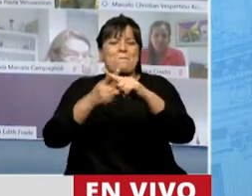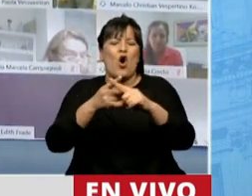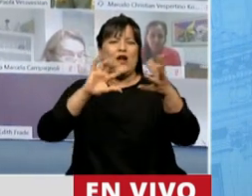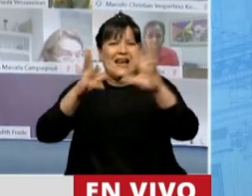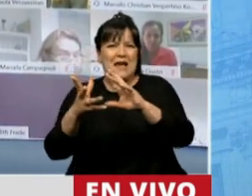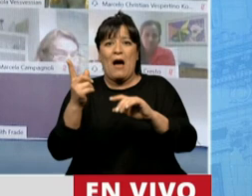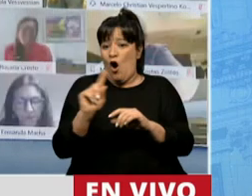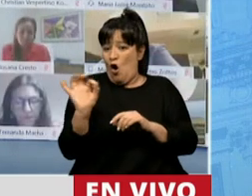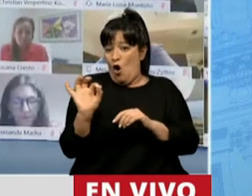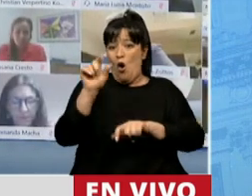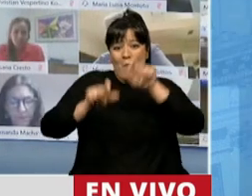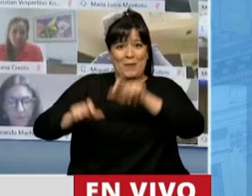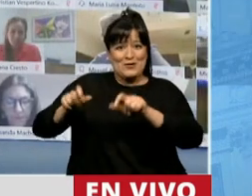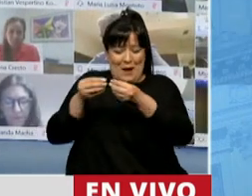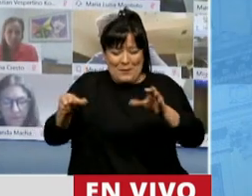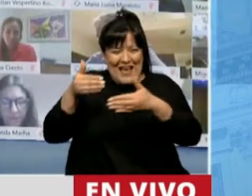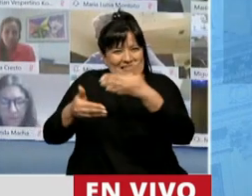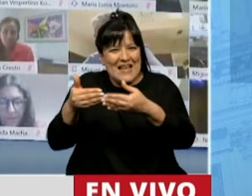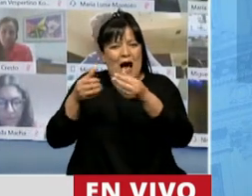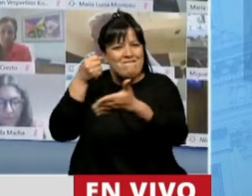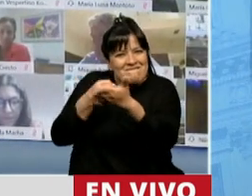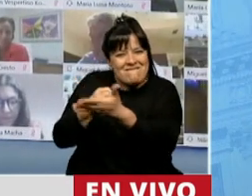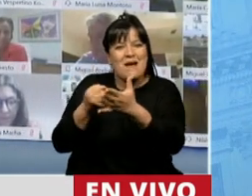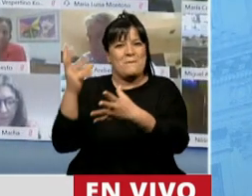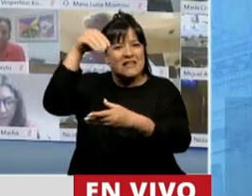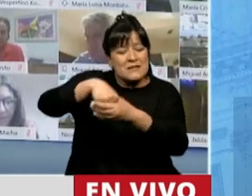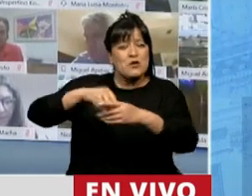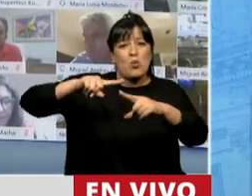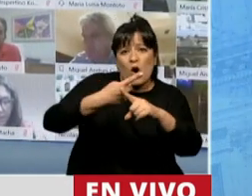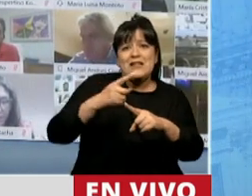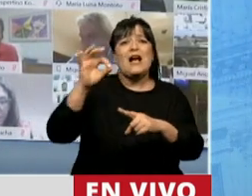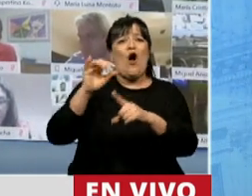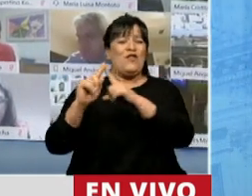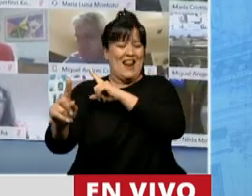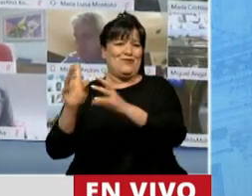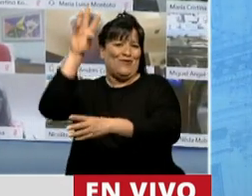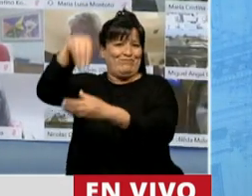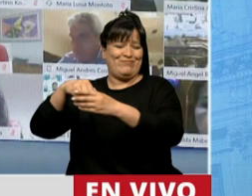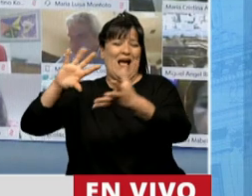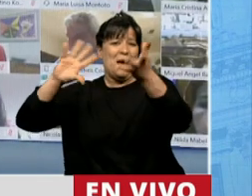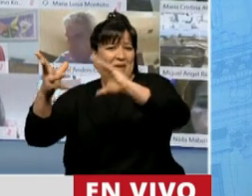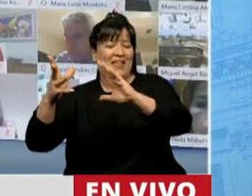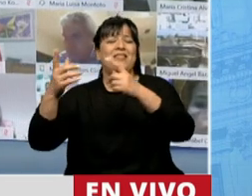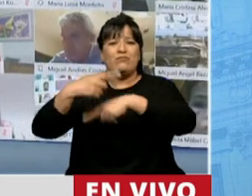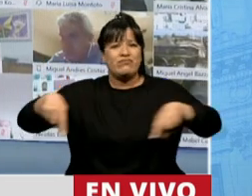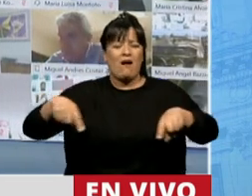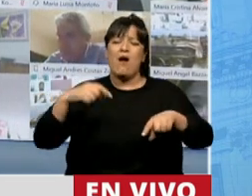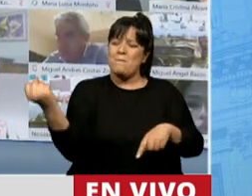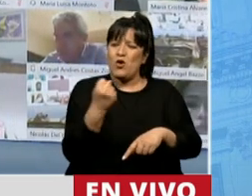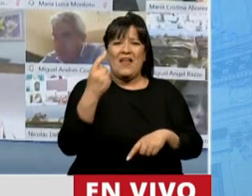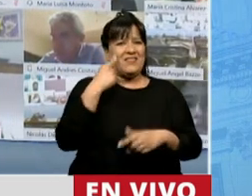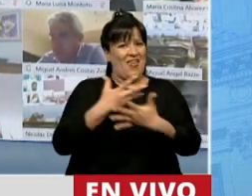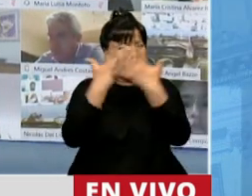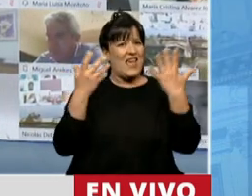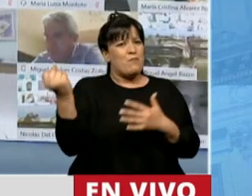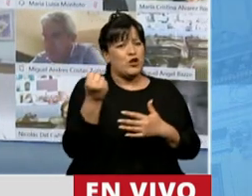están empezando a arrancar su su camino de militancia y de participación político o directamente ambiental creo que es un día muy importante para nosotros que venimos hace